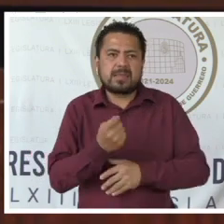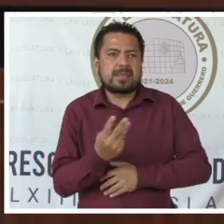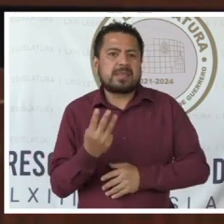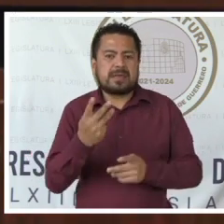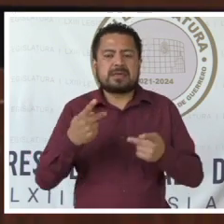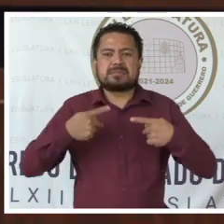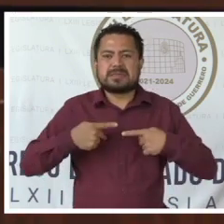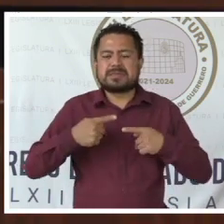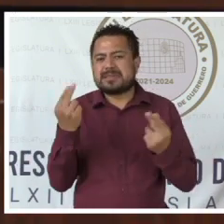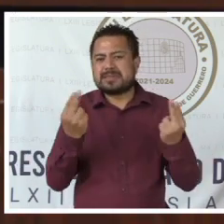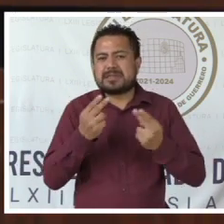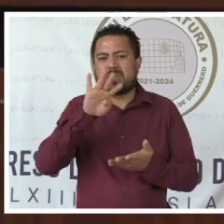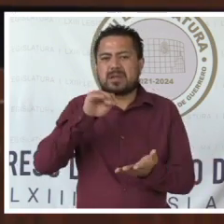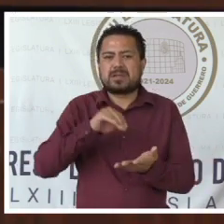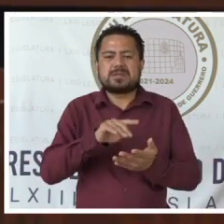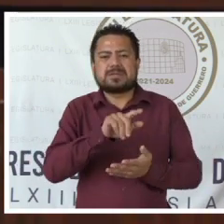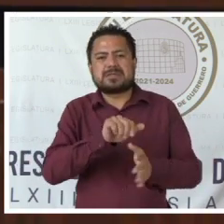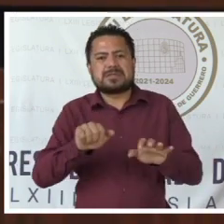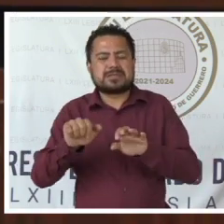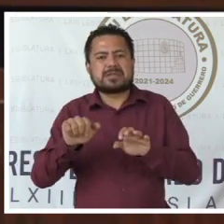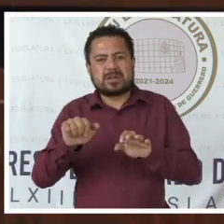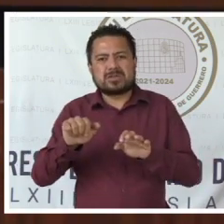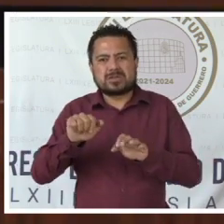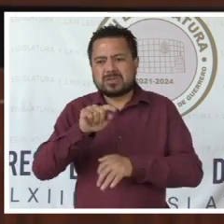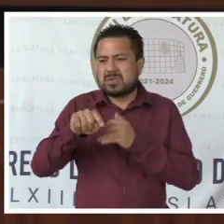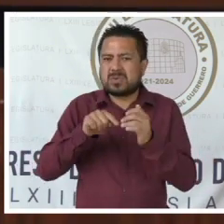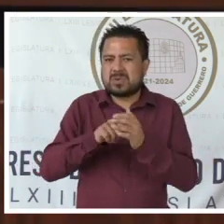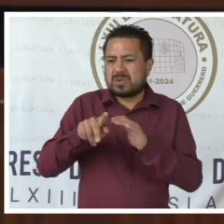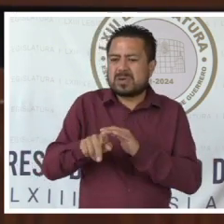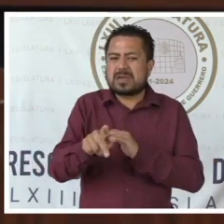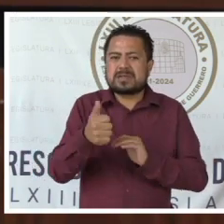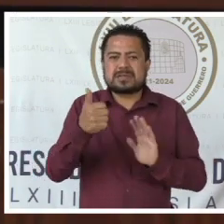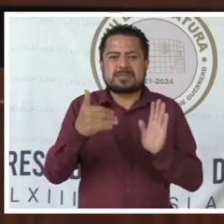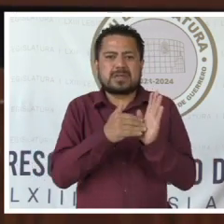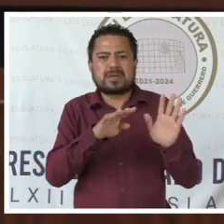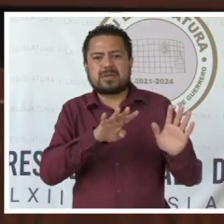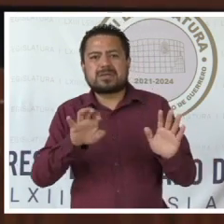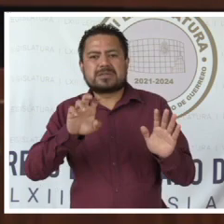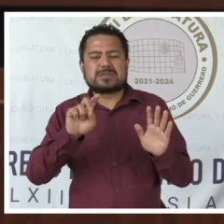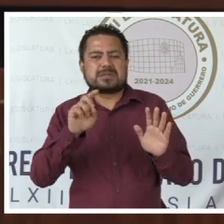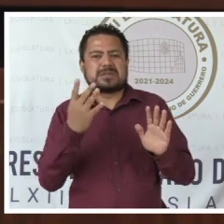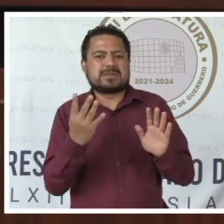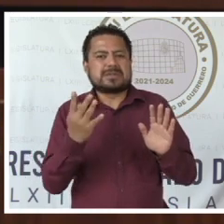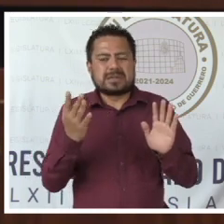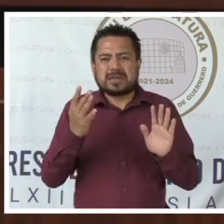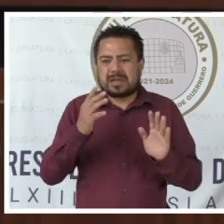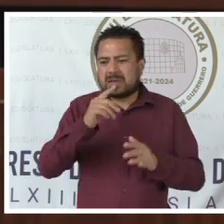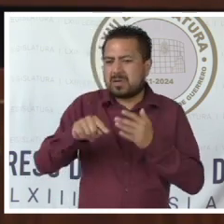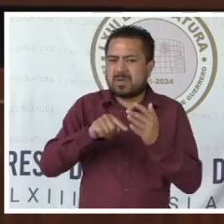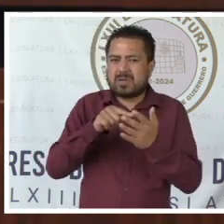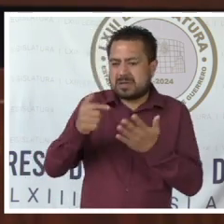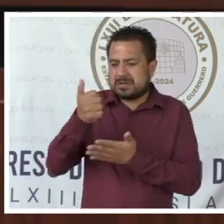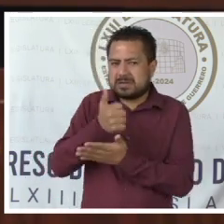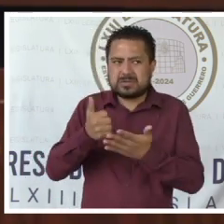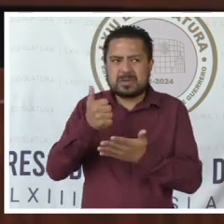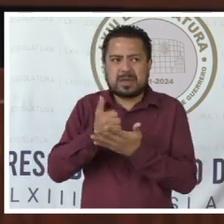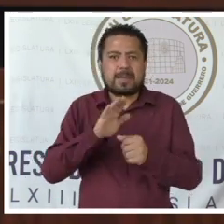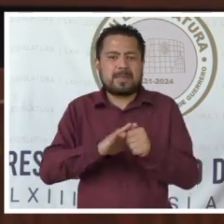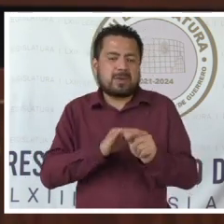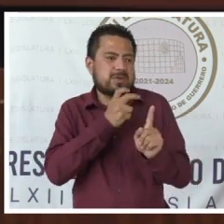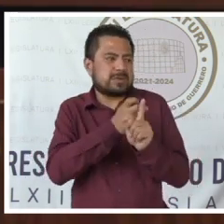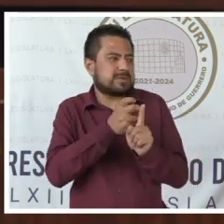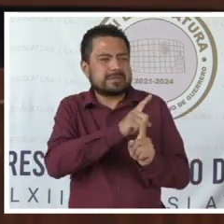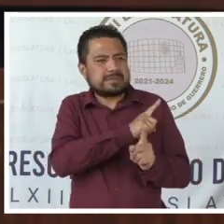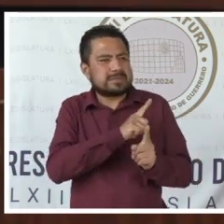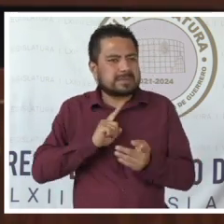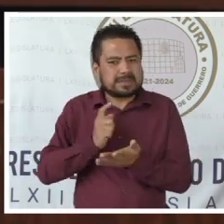necesitaría 4,932 en zonas rurales y de 6,432 en zonas urbanas. De ahí la necesidad de contar con